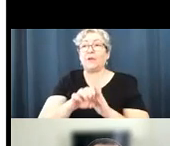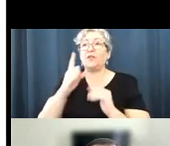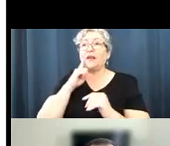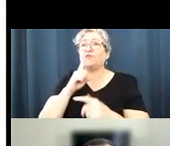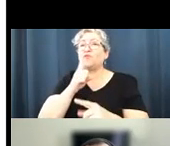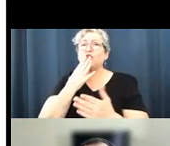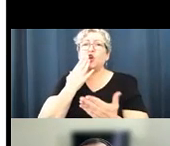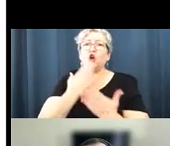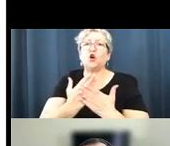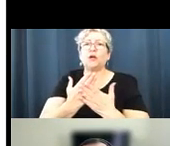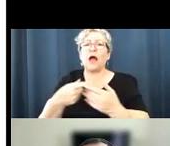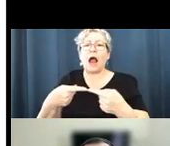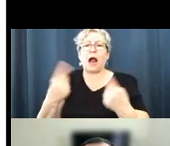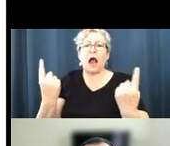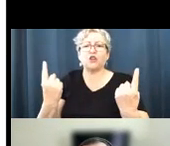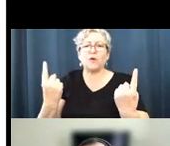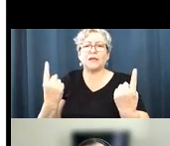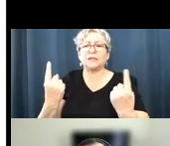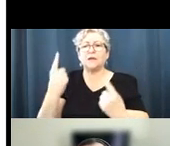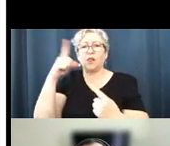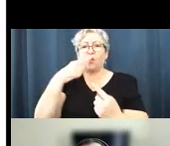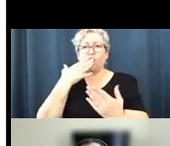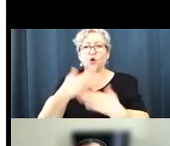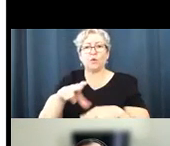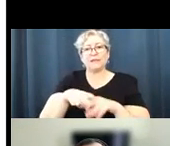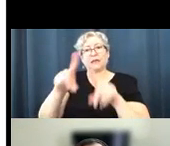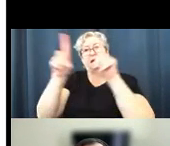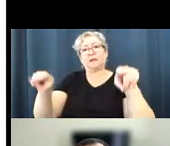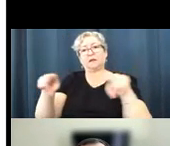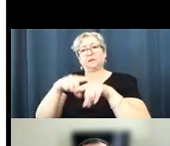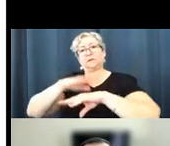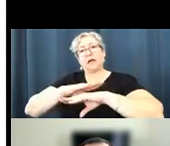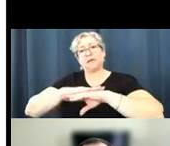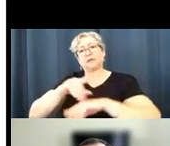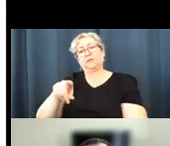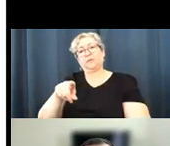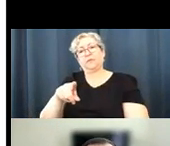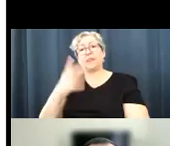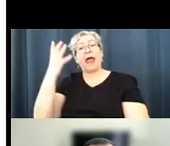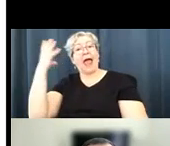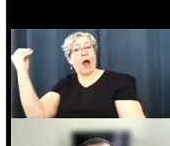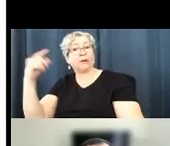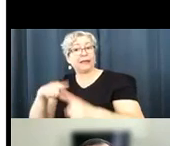malos, ¿verdad? Básicos, pero si usted quiere contrastar eso, sí, se ve muy fácil